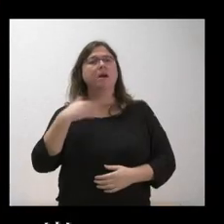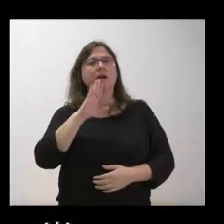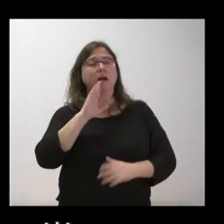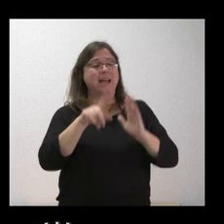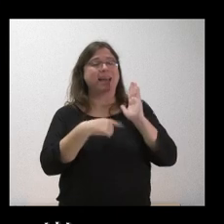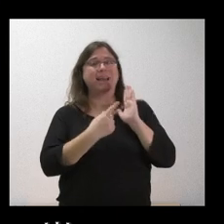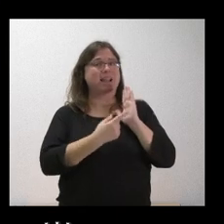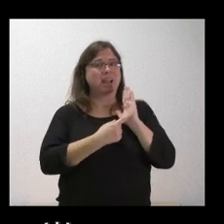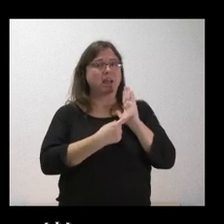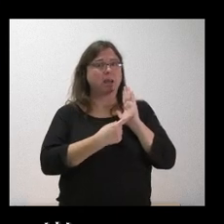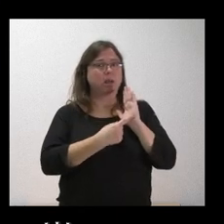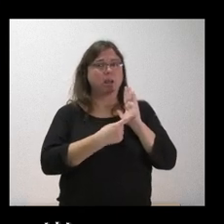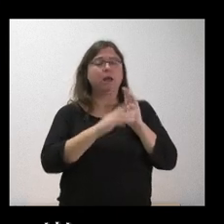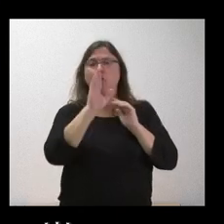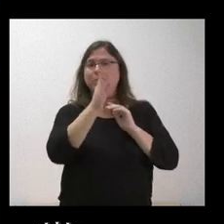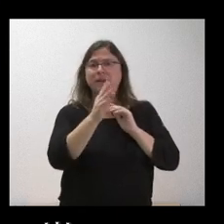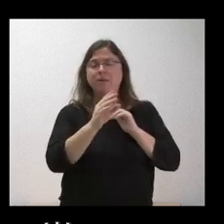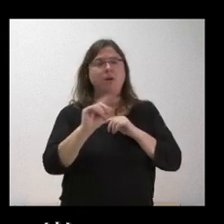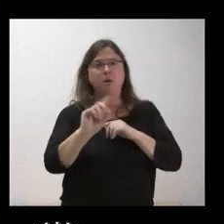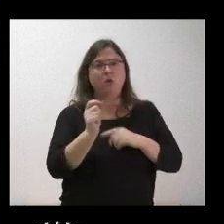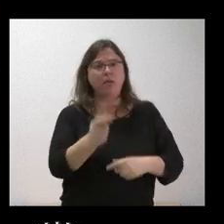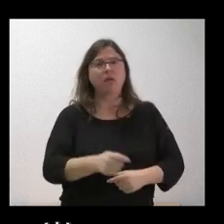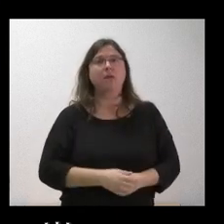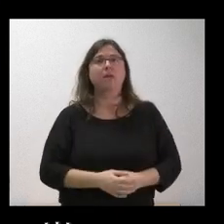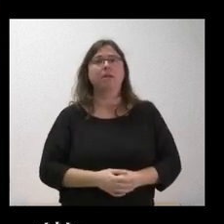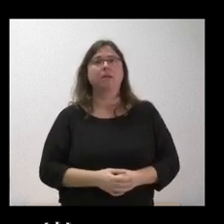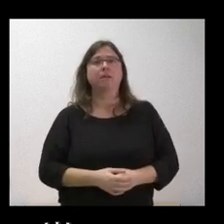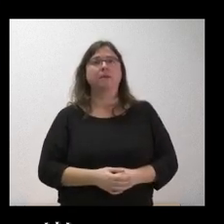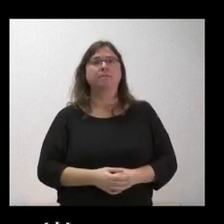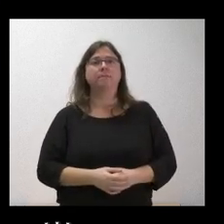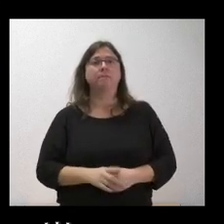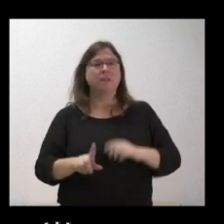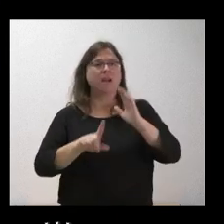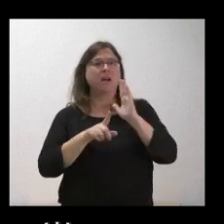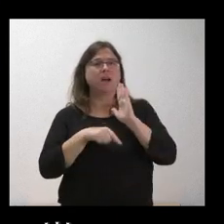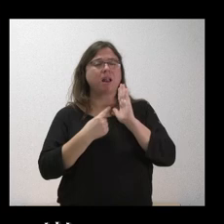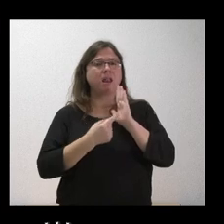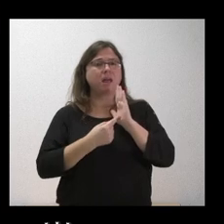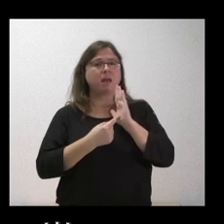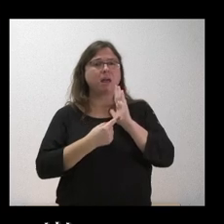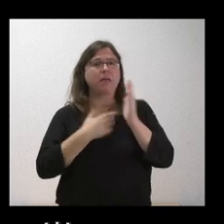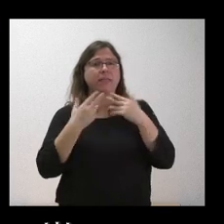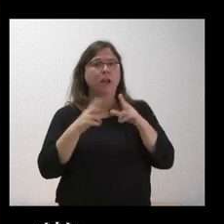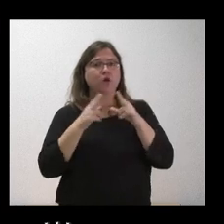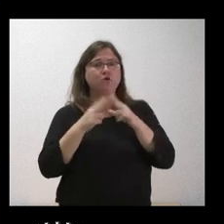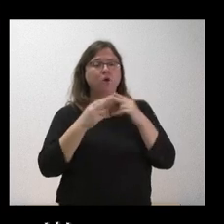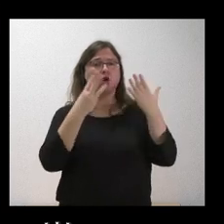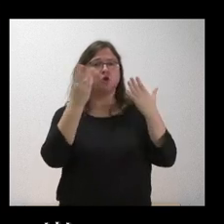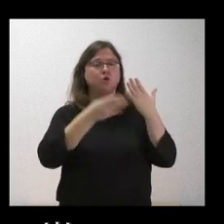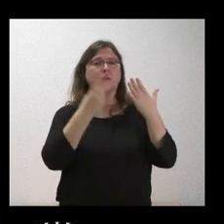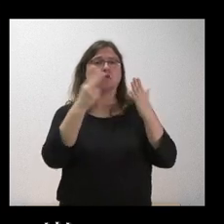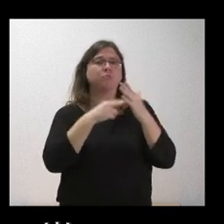ley no la van a dar no la nominativa la que recoge la ley la ley de de diálogo social la 8 2008